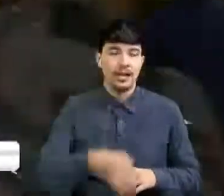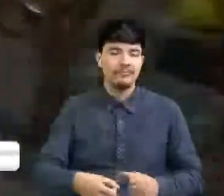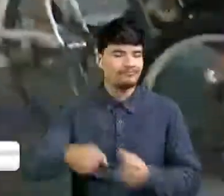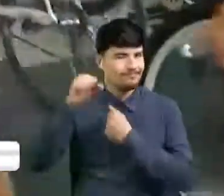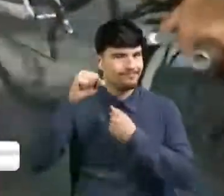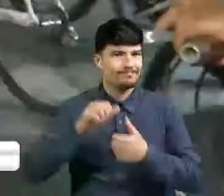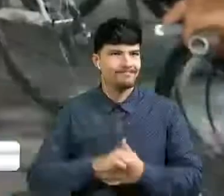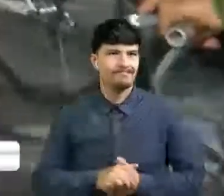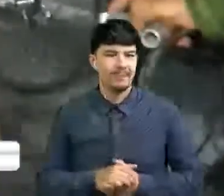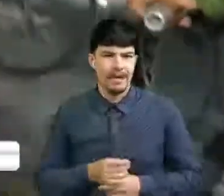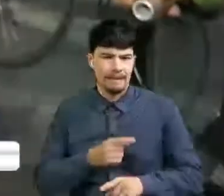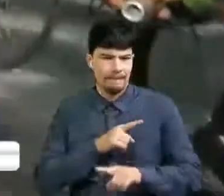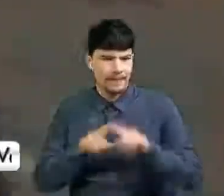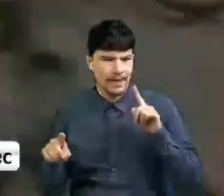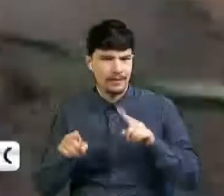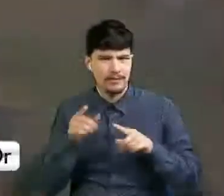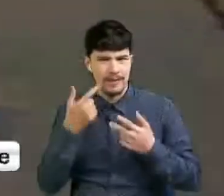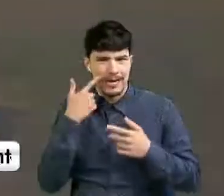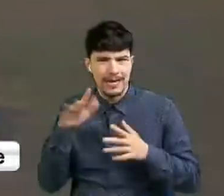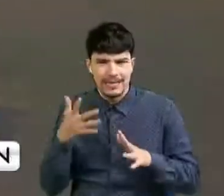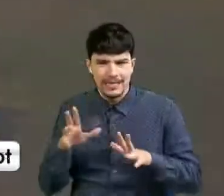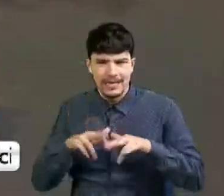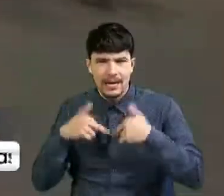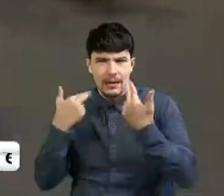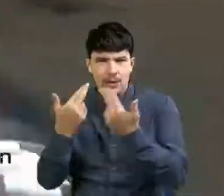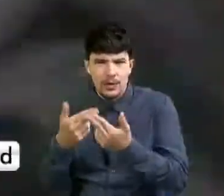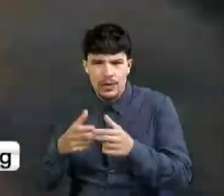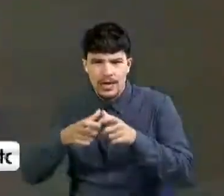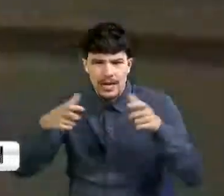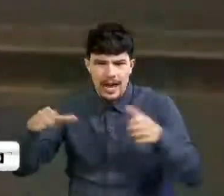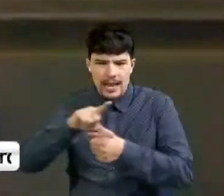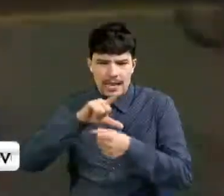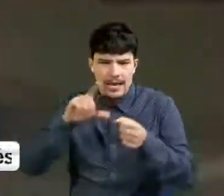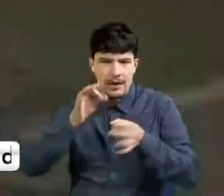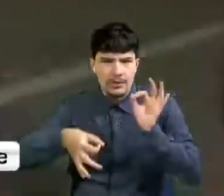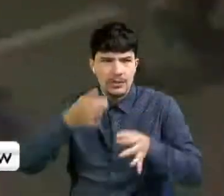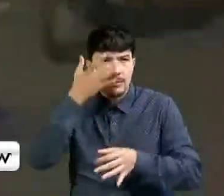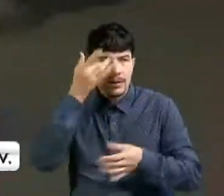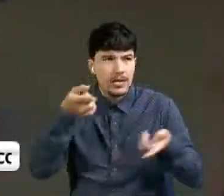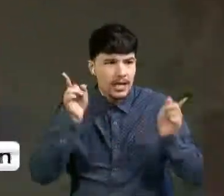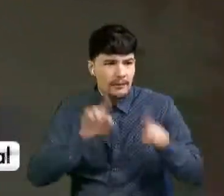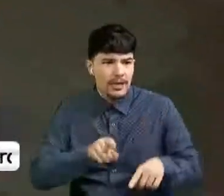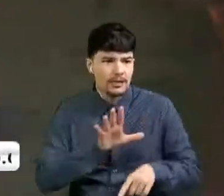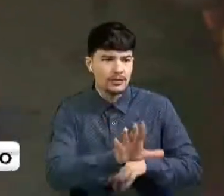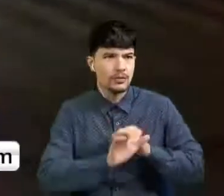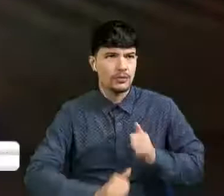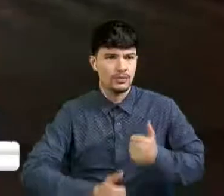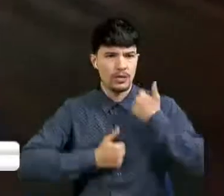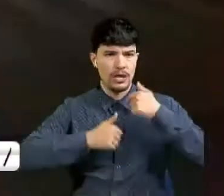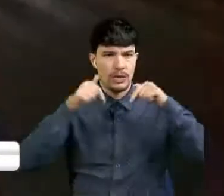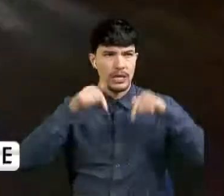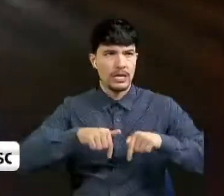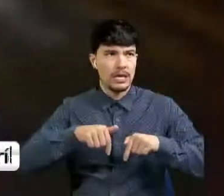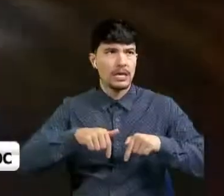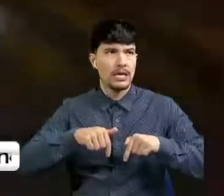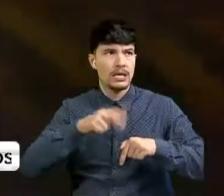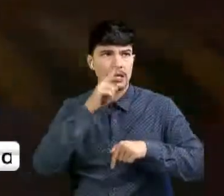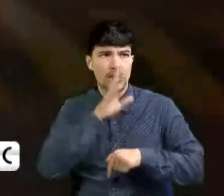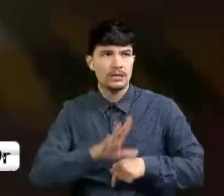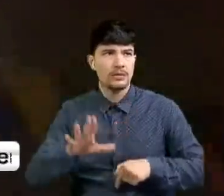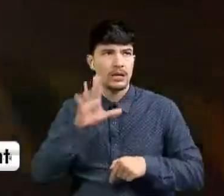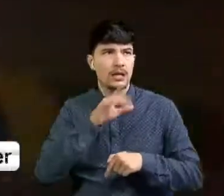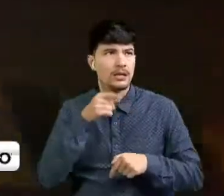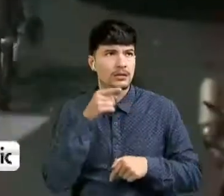superhéroes. Pero es que era como una reunión de la Gran Liga de la Justicia, porque también aparecieron los soldados de nuestro Ejército Nacional, para más